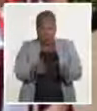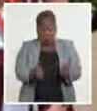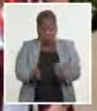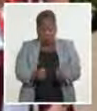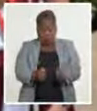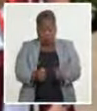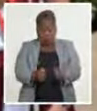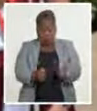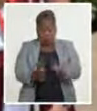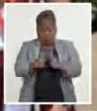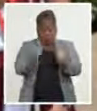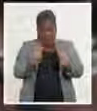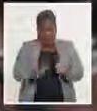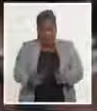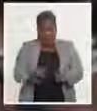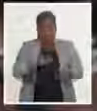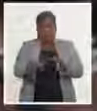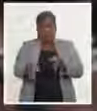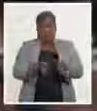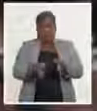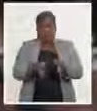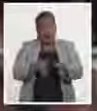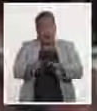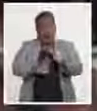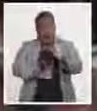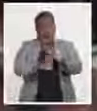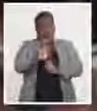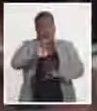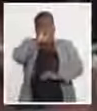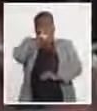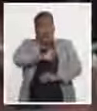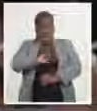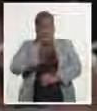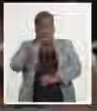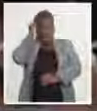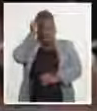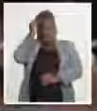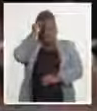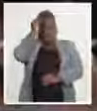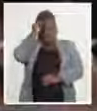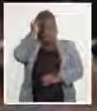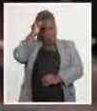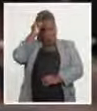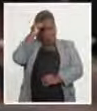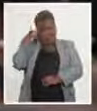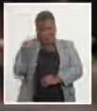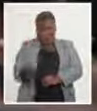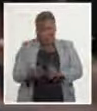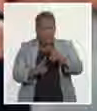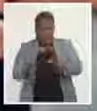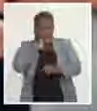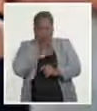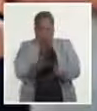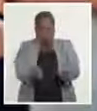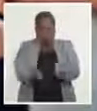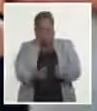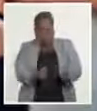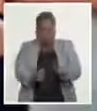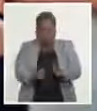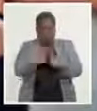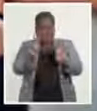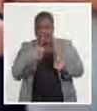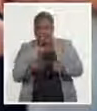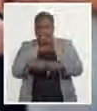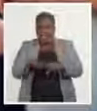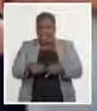comunicaciones funcionan como herramientas para el pleno desarrollo del niño y su aprendizaje a través de los medios tecnológicos. No obstante, el